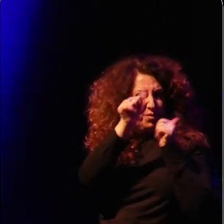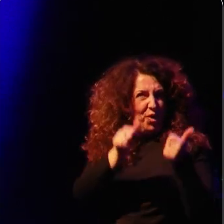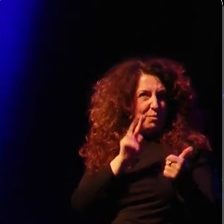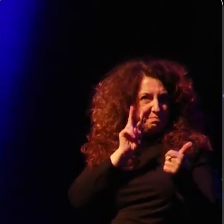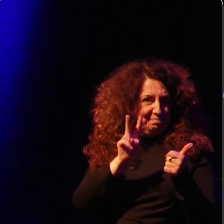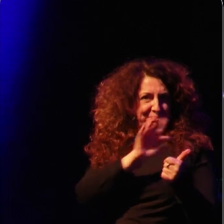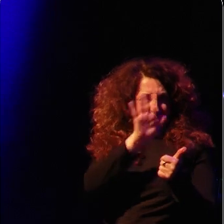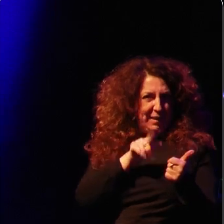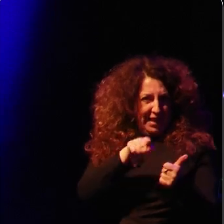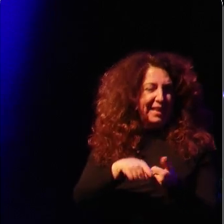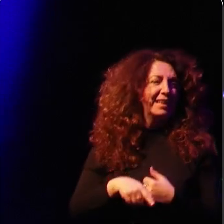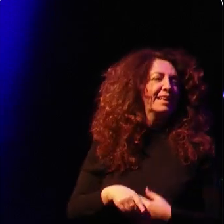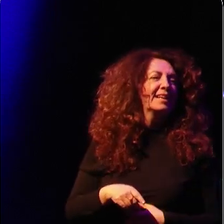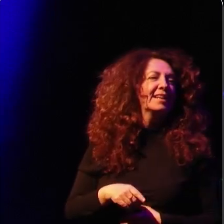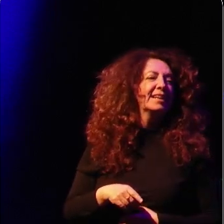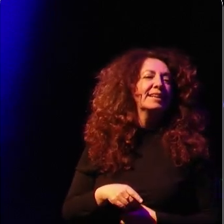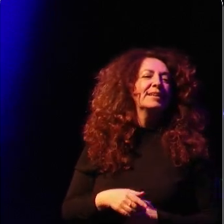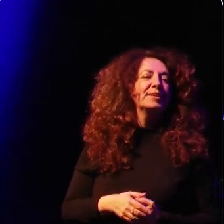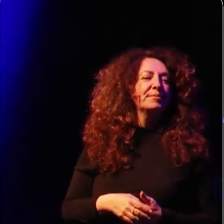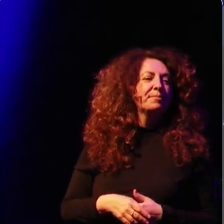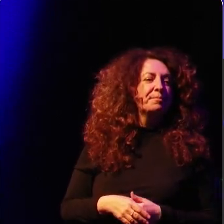Bien, oye,